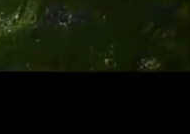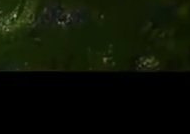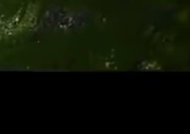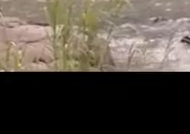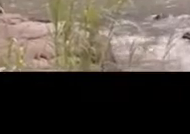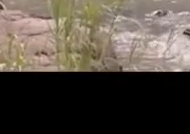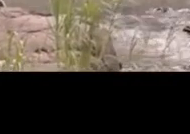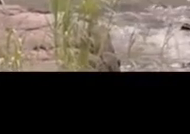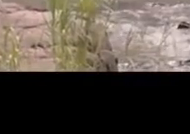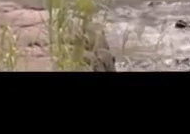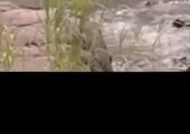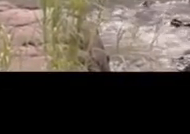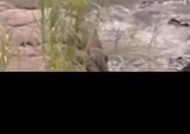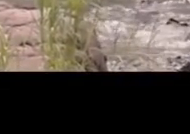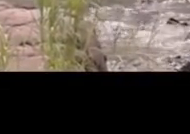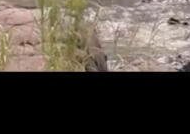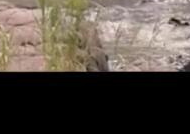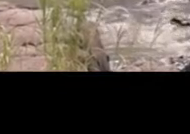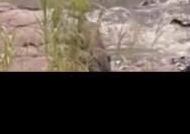de todos y todas.